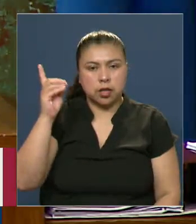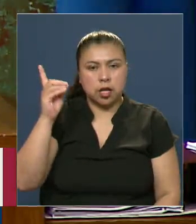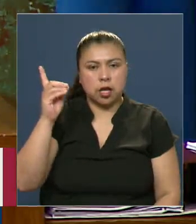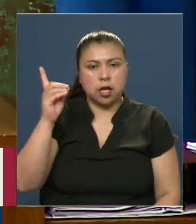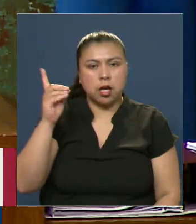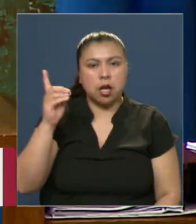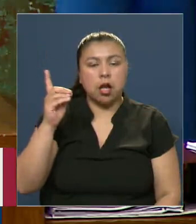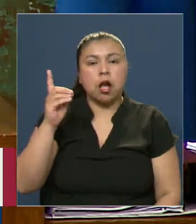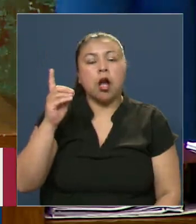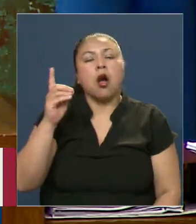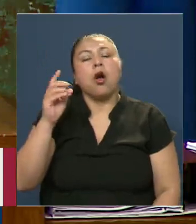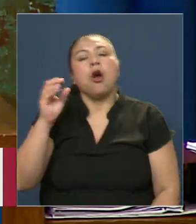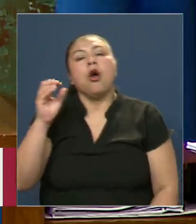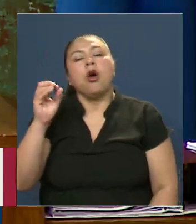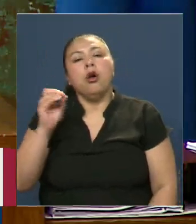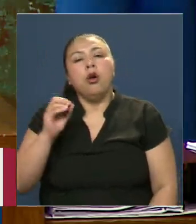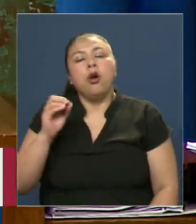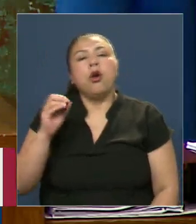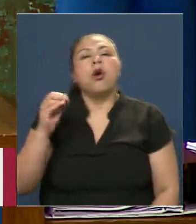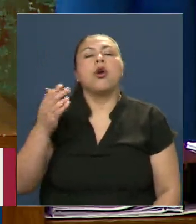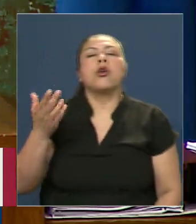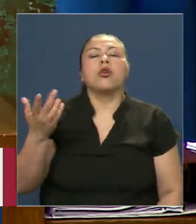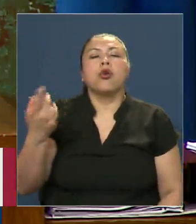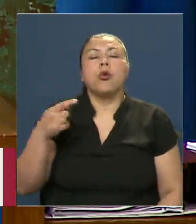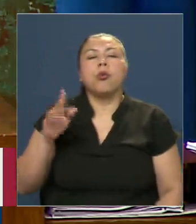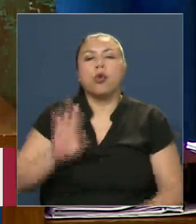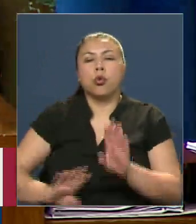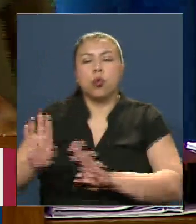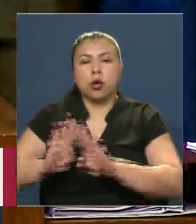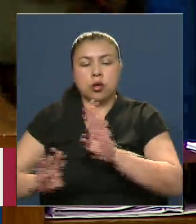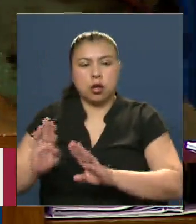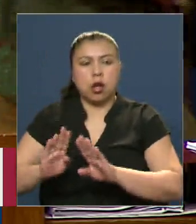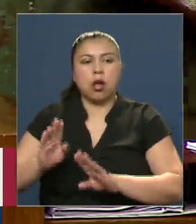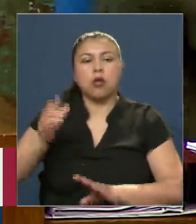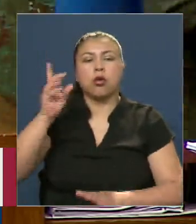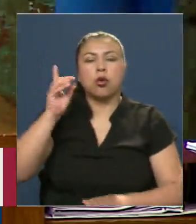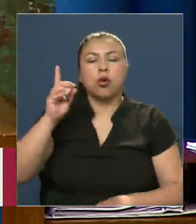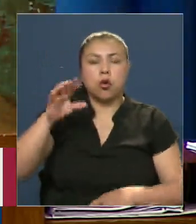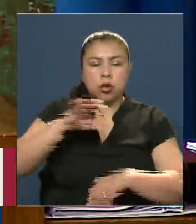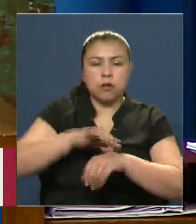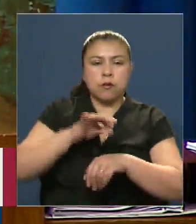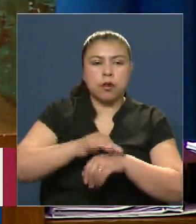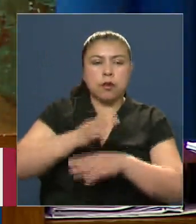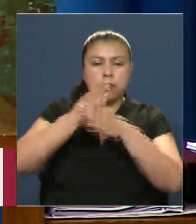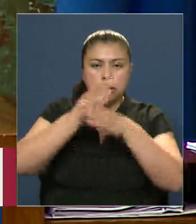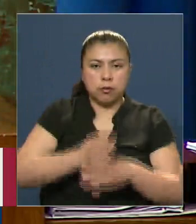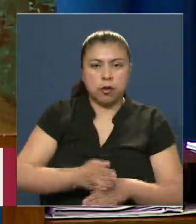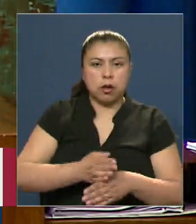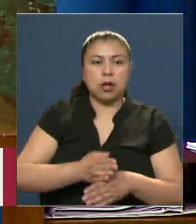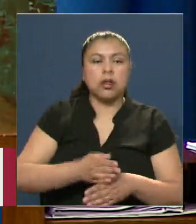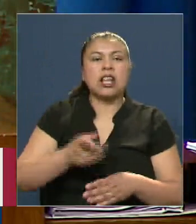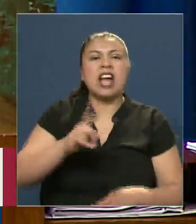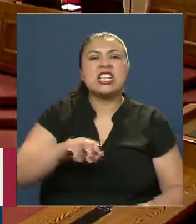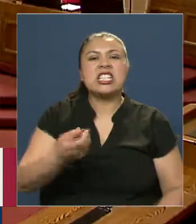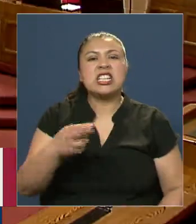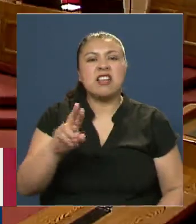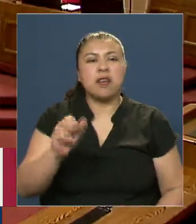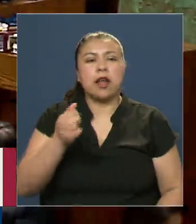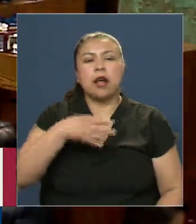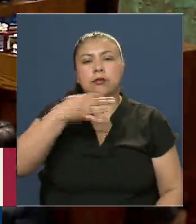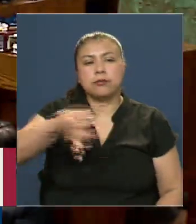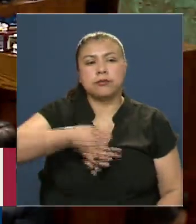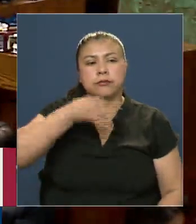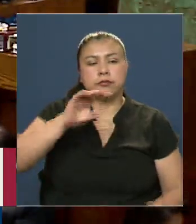y o dependencia severa, permanente o transitoria. Eso es, presidenta. Para hablar a favor se